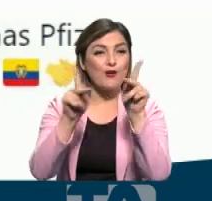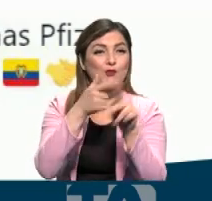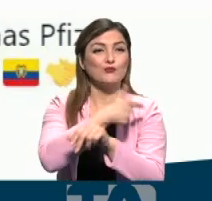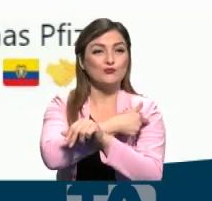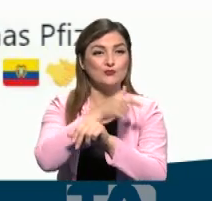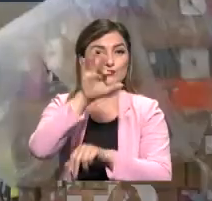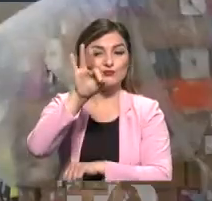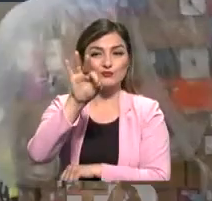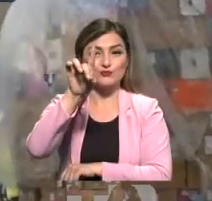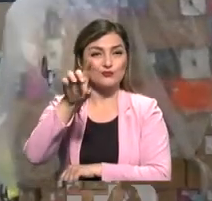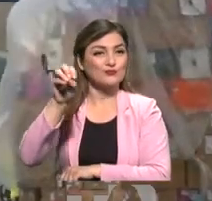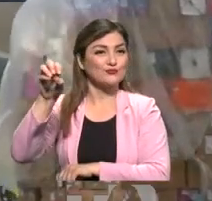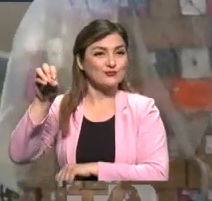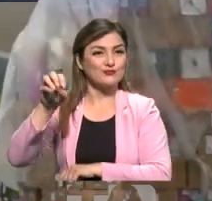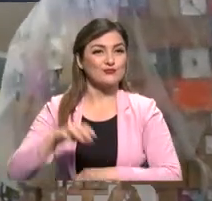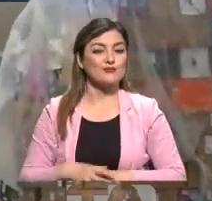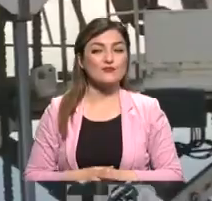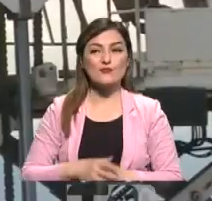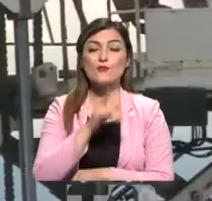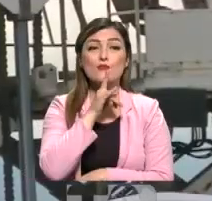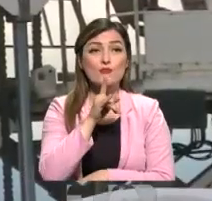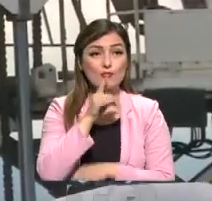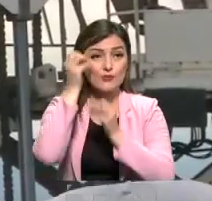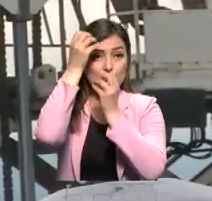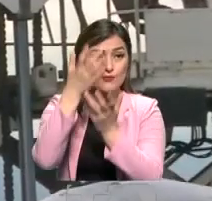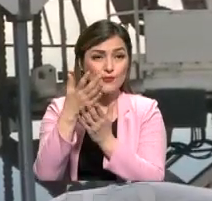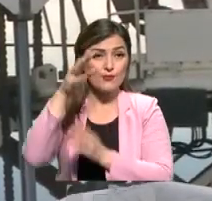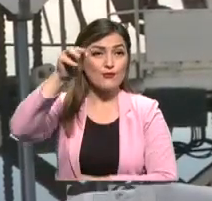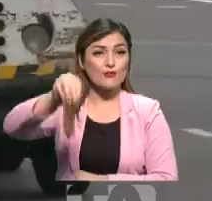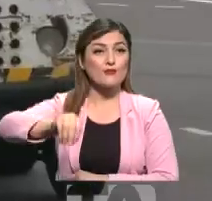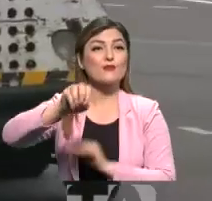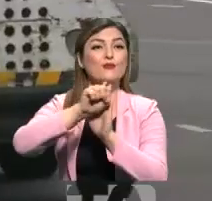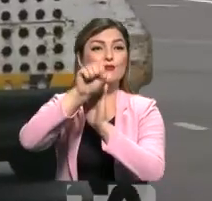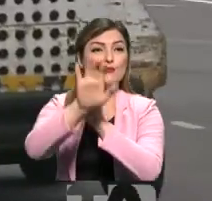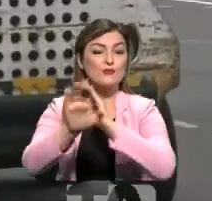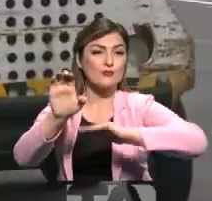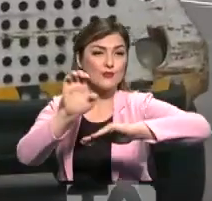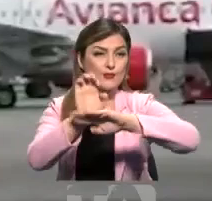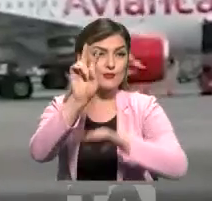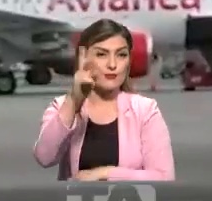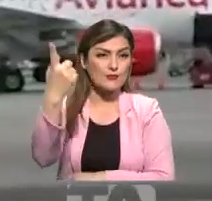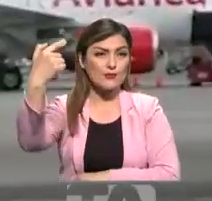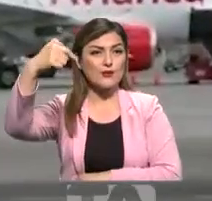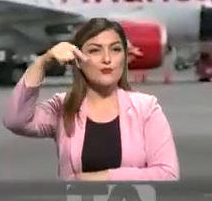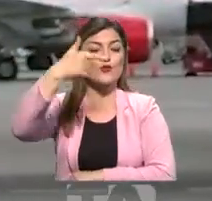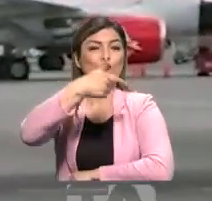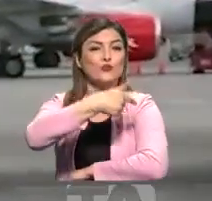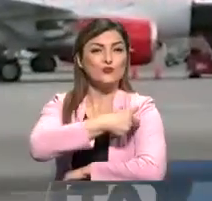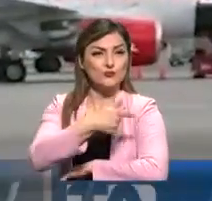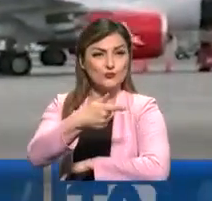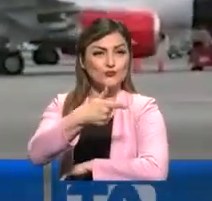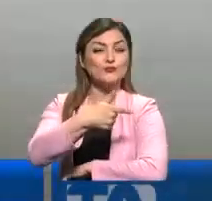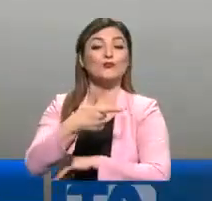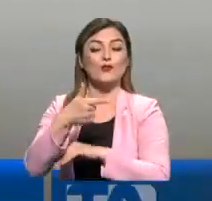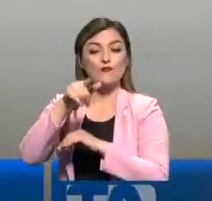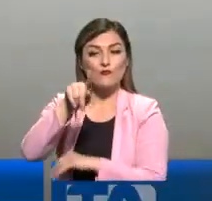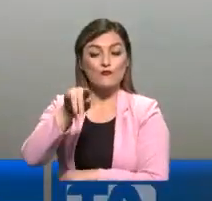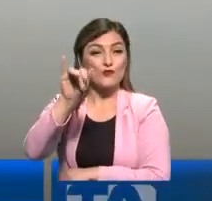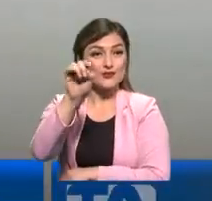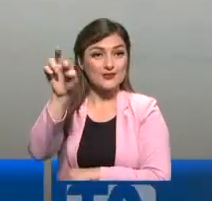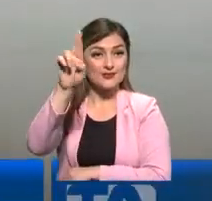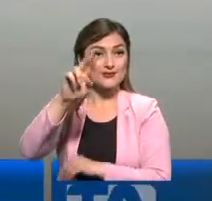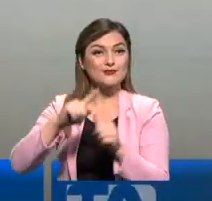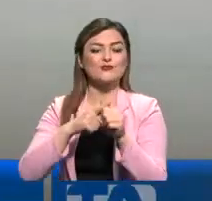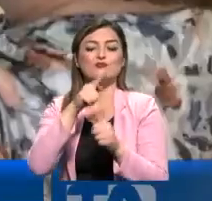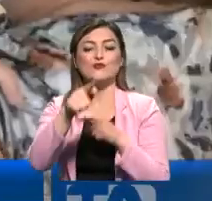9 100 y es que eeuu anunció este martes que donara ecuador dos millones de dosis de la vacuna facer y la primera